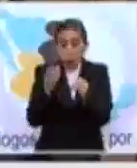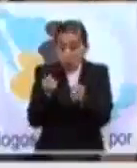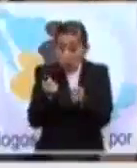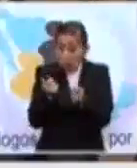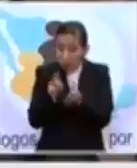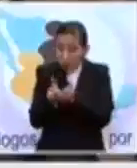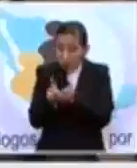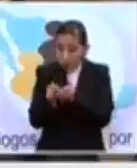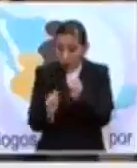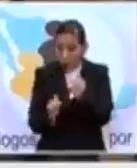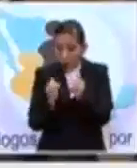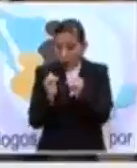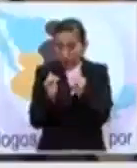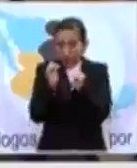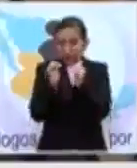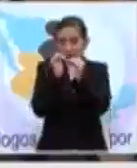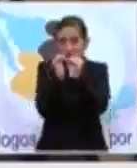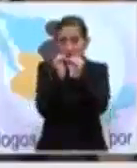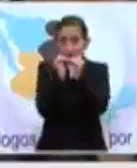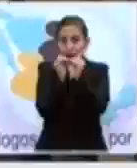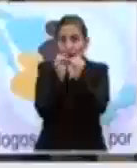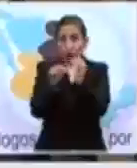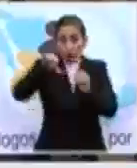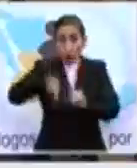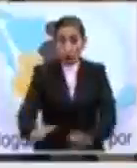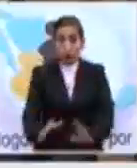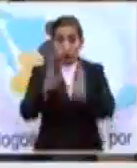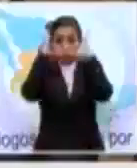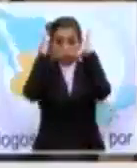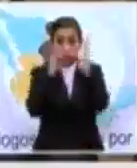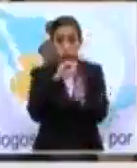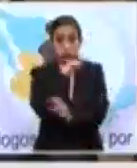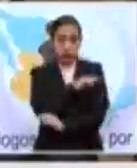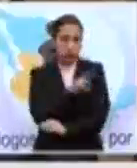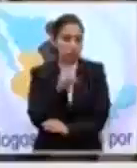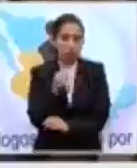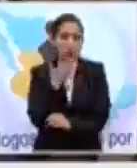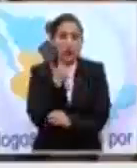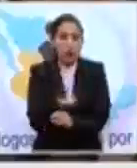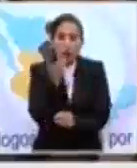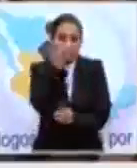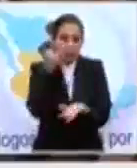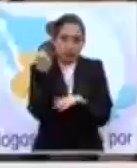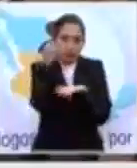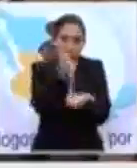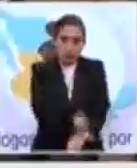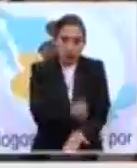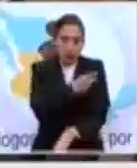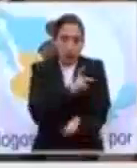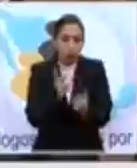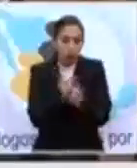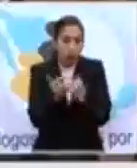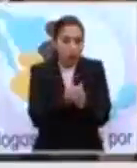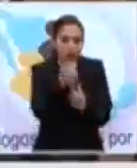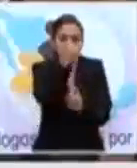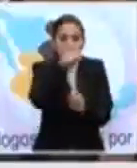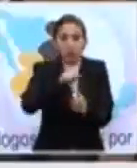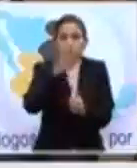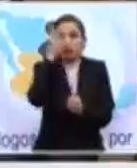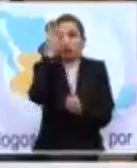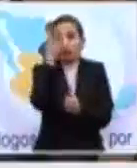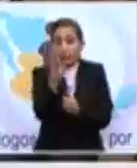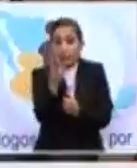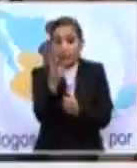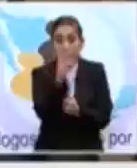irán subiendo? No puede ser de la noche a la mañana, porque no hay presupuesto. Somos un país que gasta 6.3